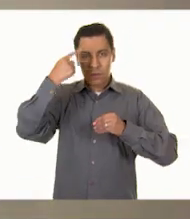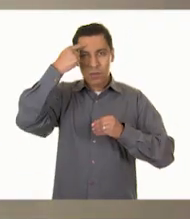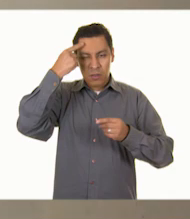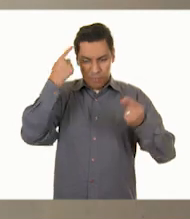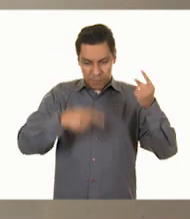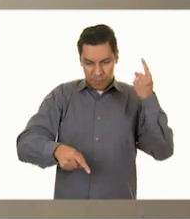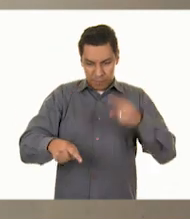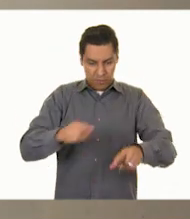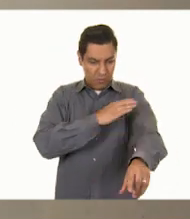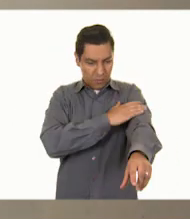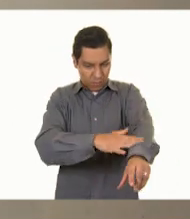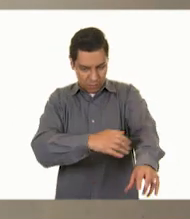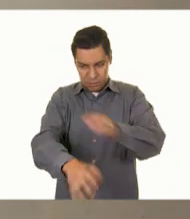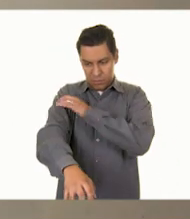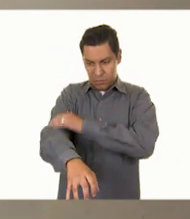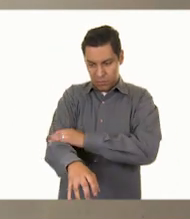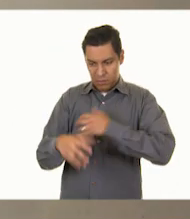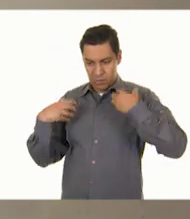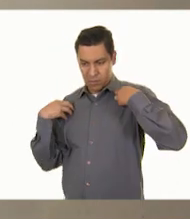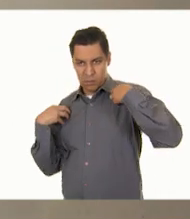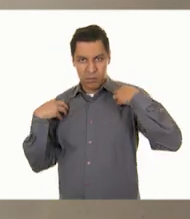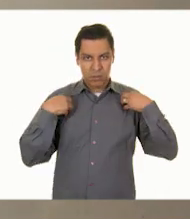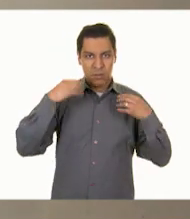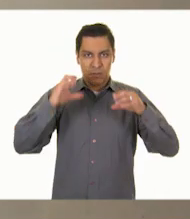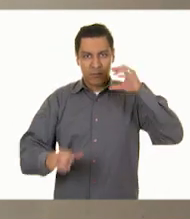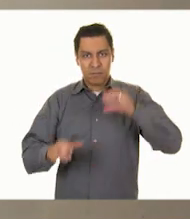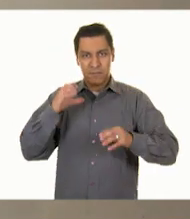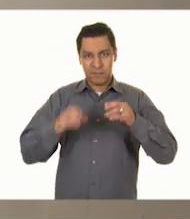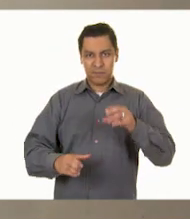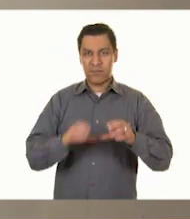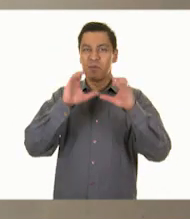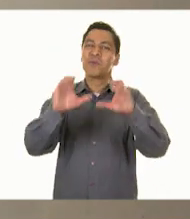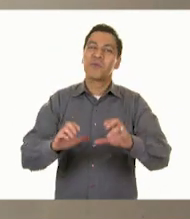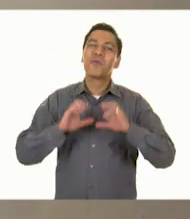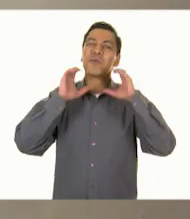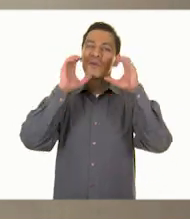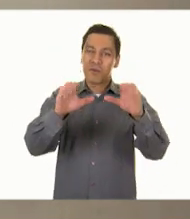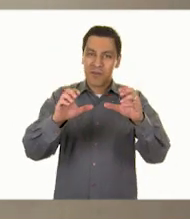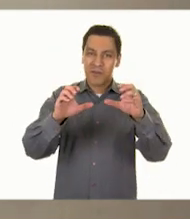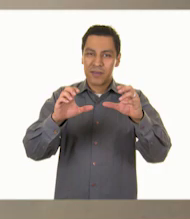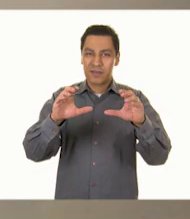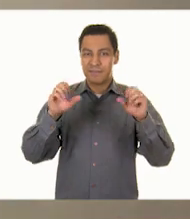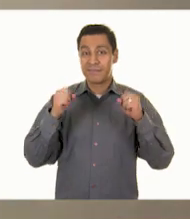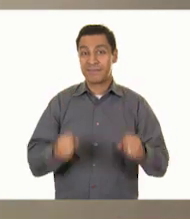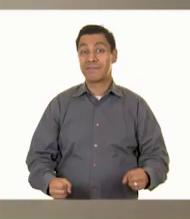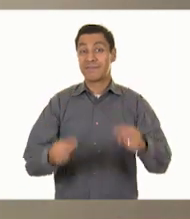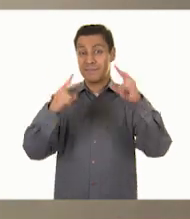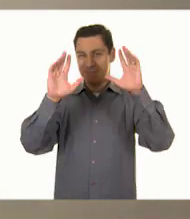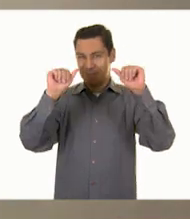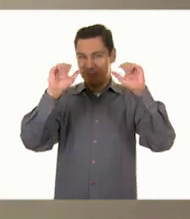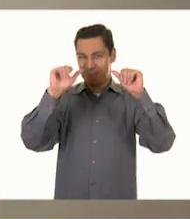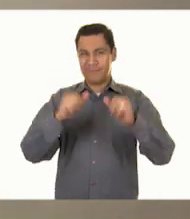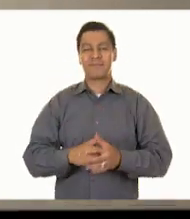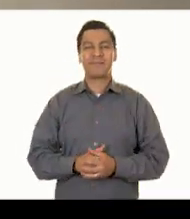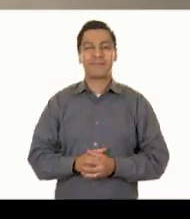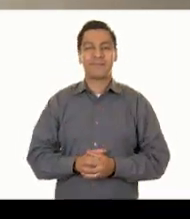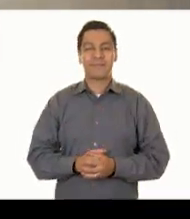corporales y manteniendo el global de la mina cuídate mucho y hasta la próxima